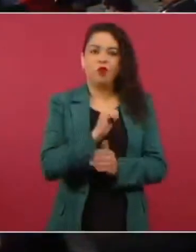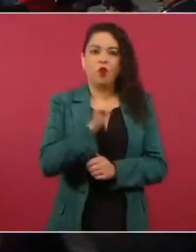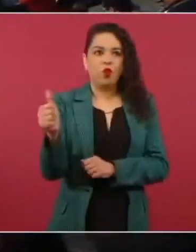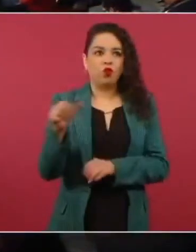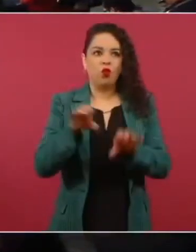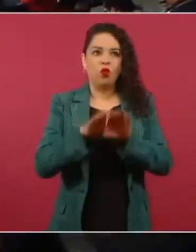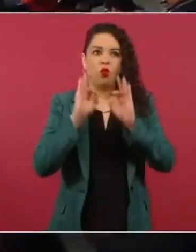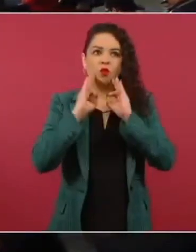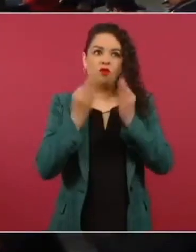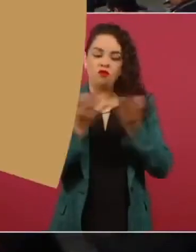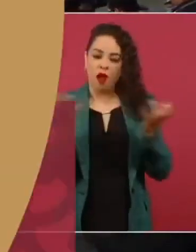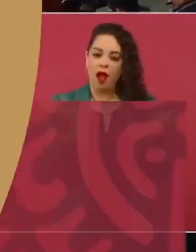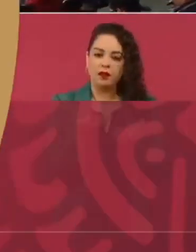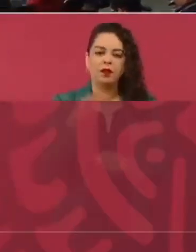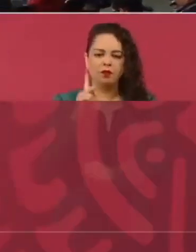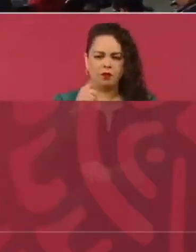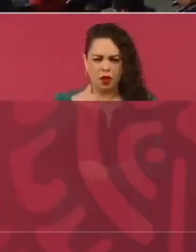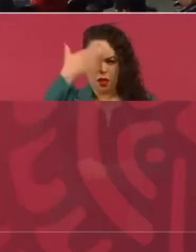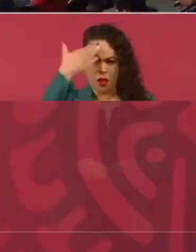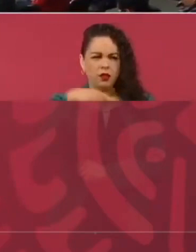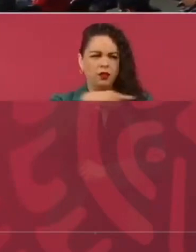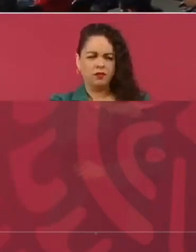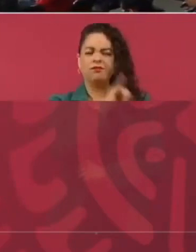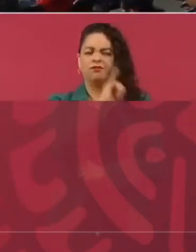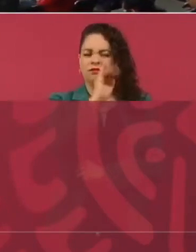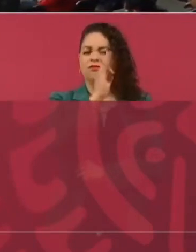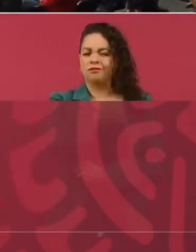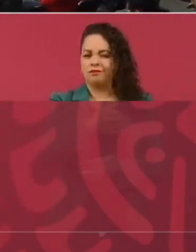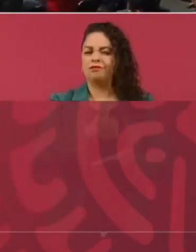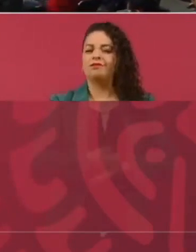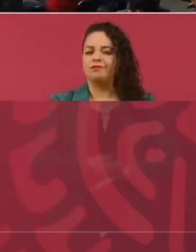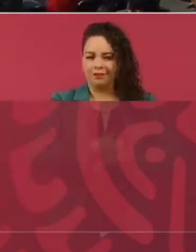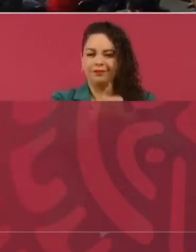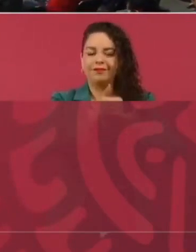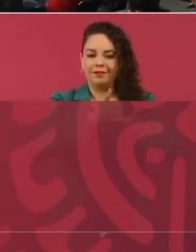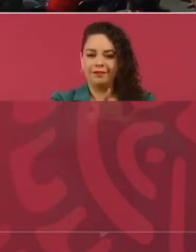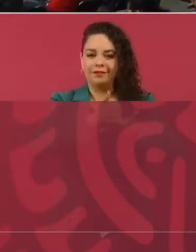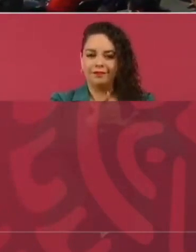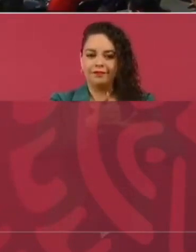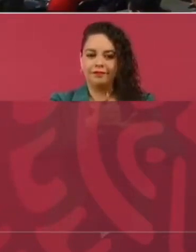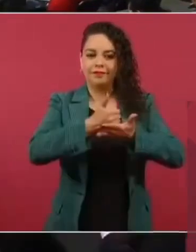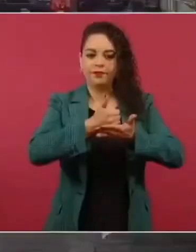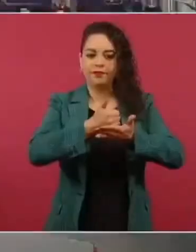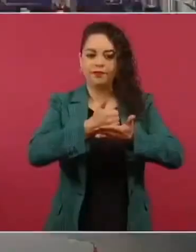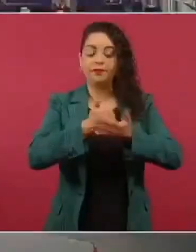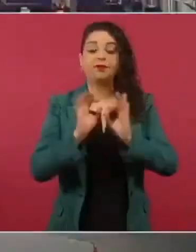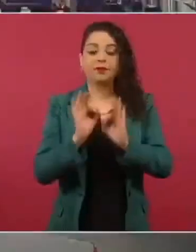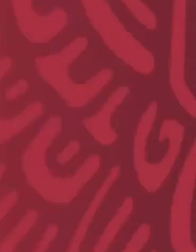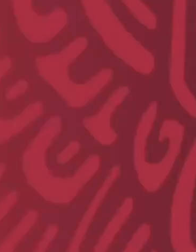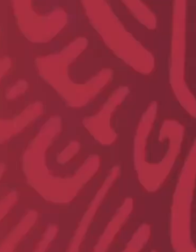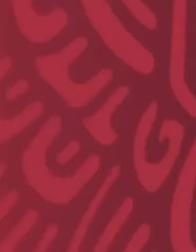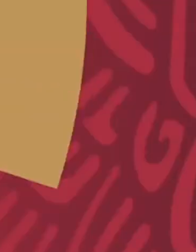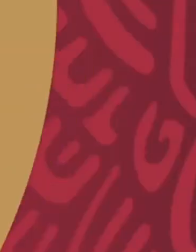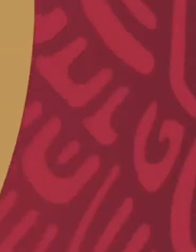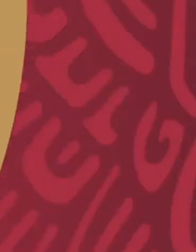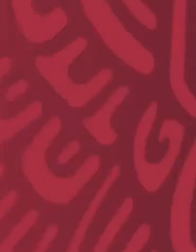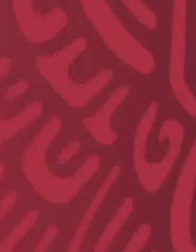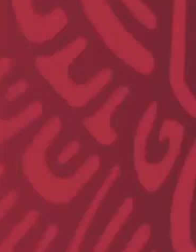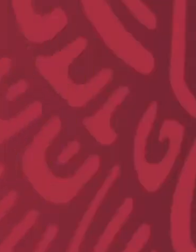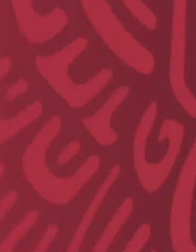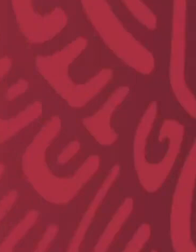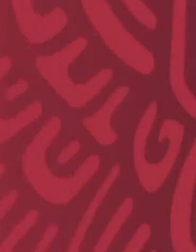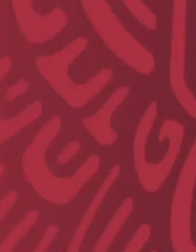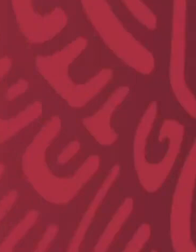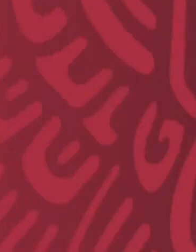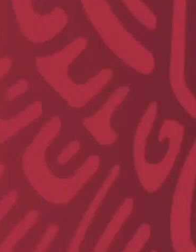Ante la suspensión de la entrada en vigor de la reforma electoral por parte de la Suprema Corte de Justicia, el presidente Andrés Manuel López Obrador llamó a no votar